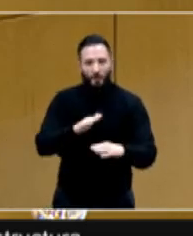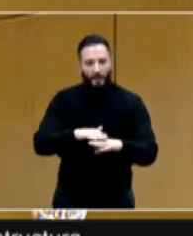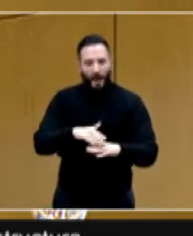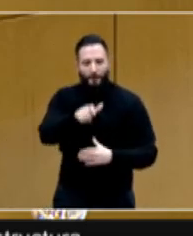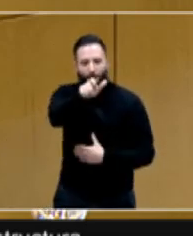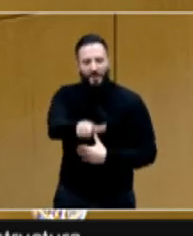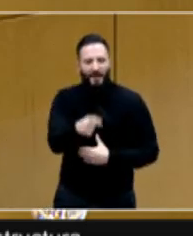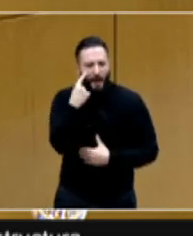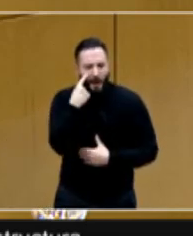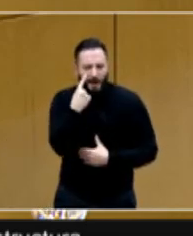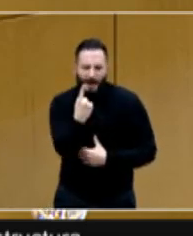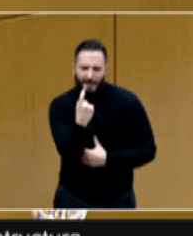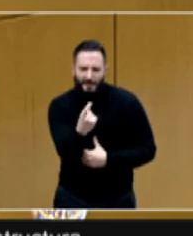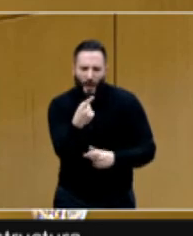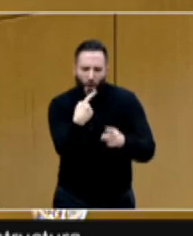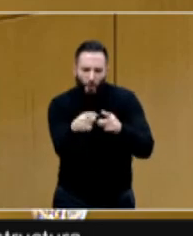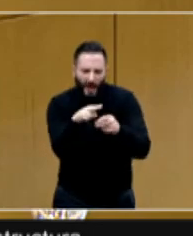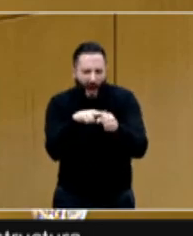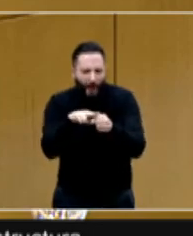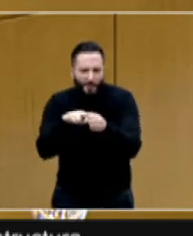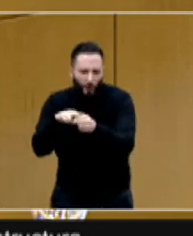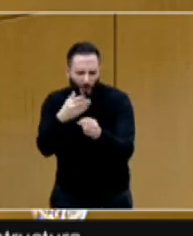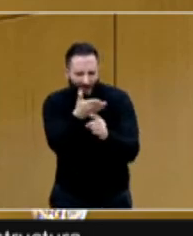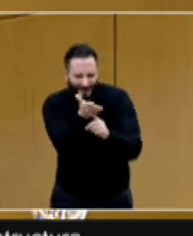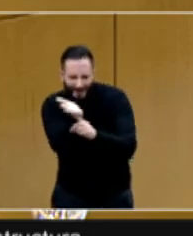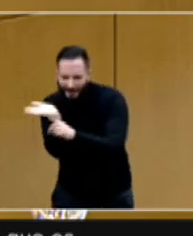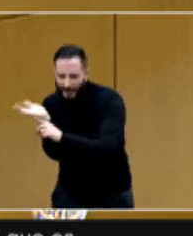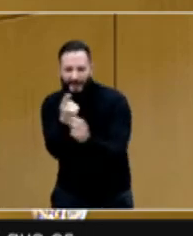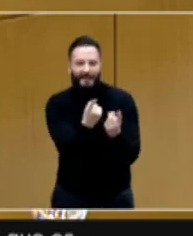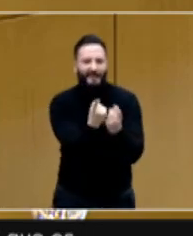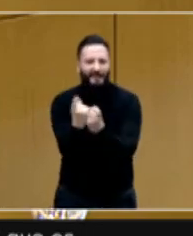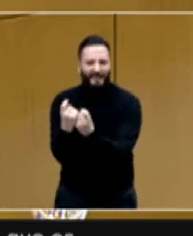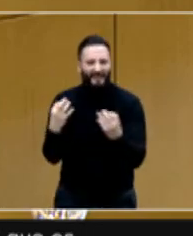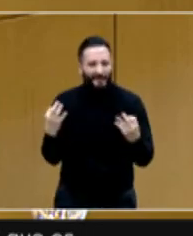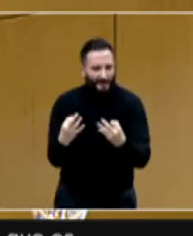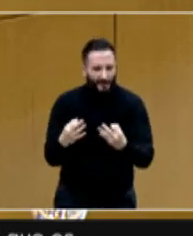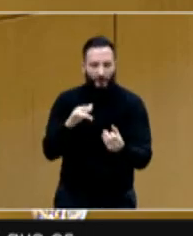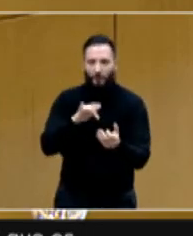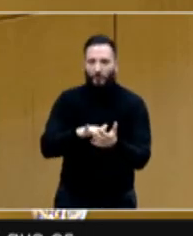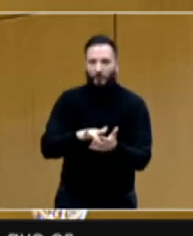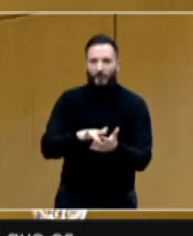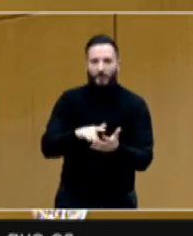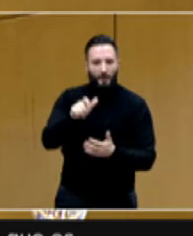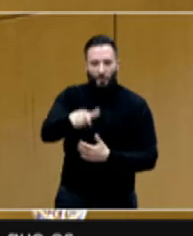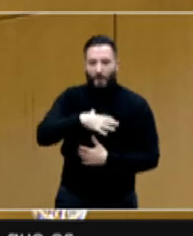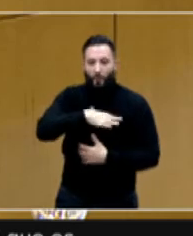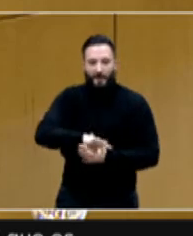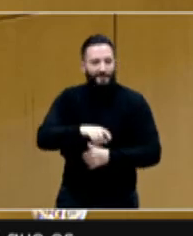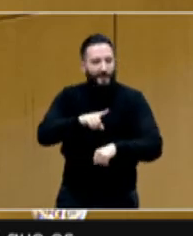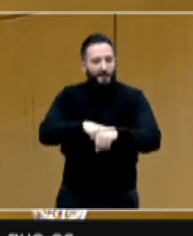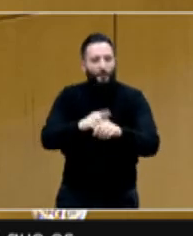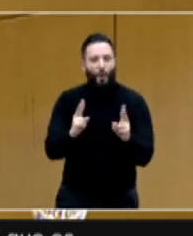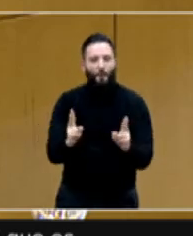para cada cosa y un apoyo es por tanto algo versátil específico contingente no tiene por qué ser permanente etcétera etcétera